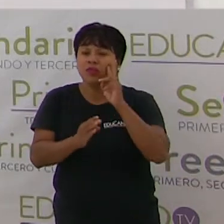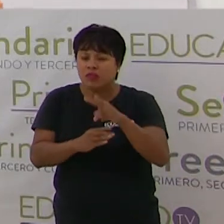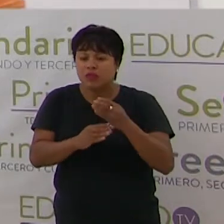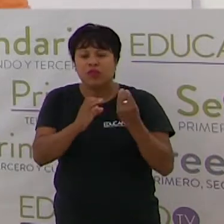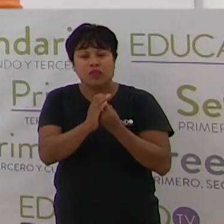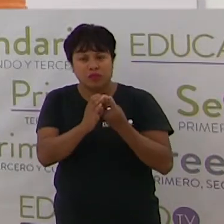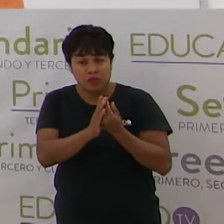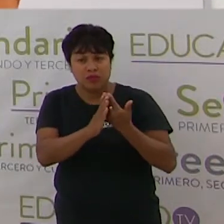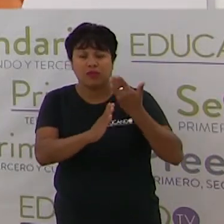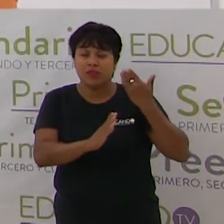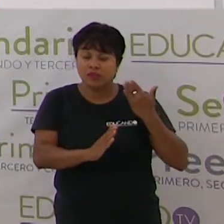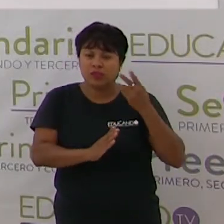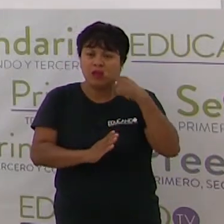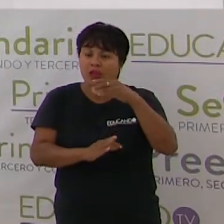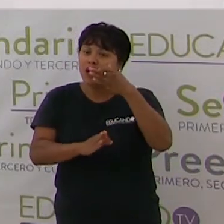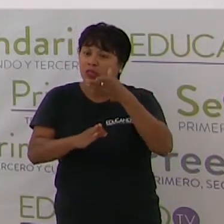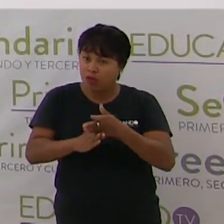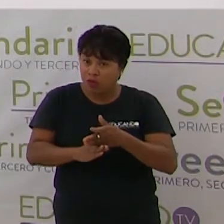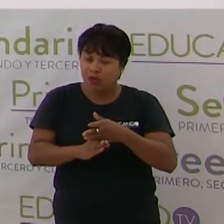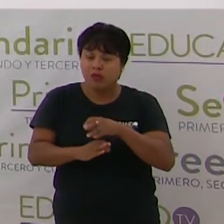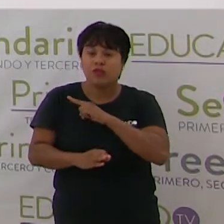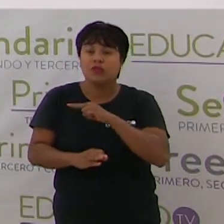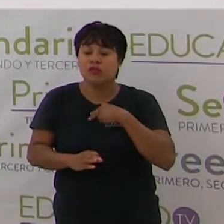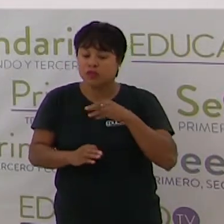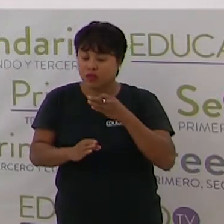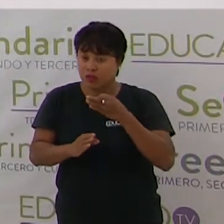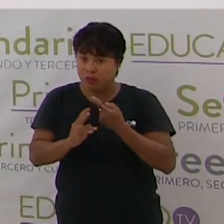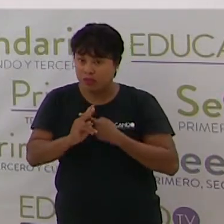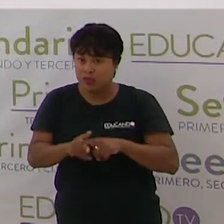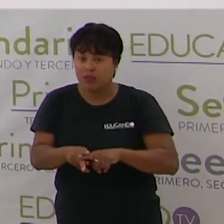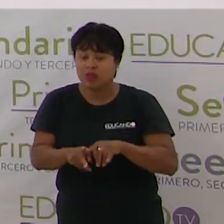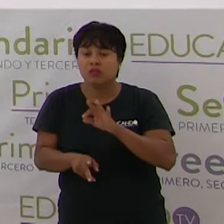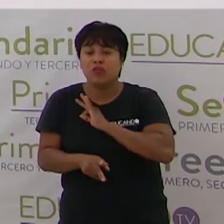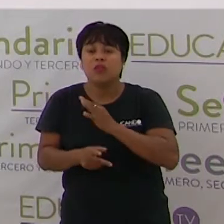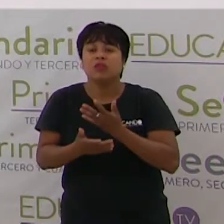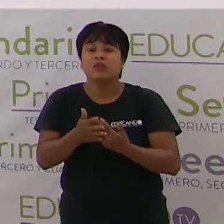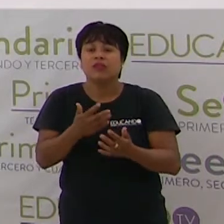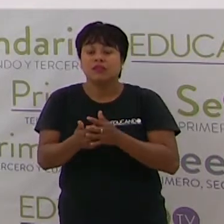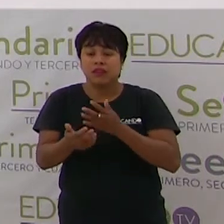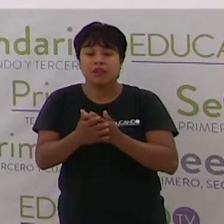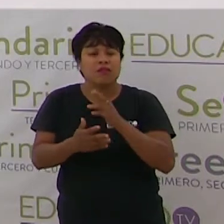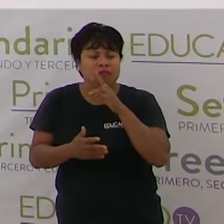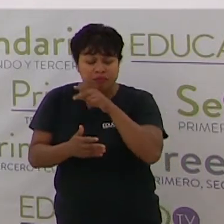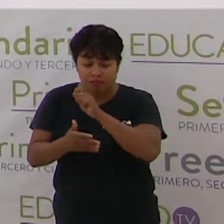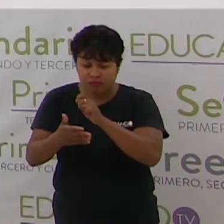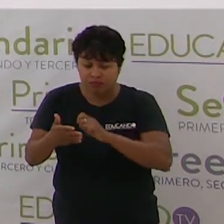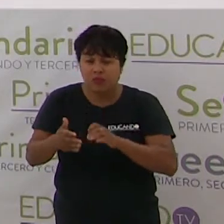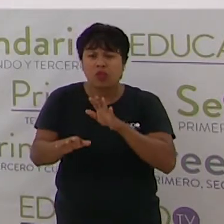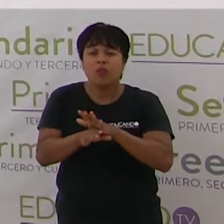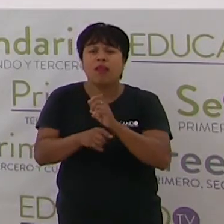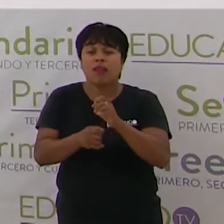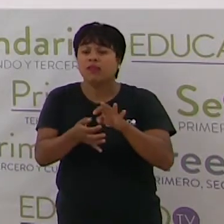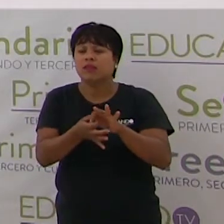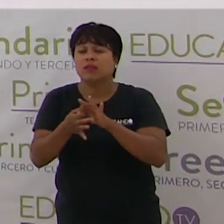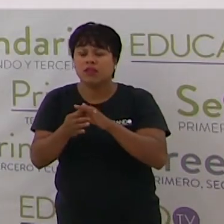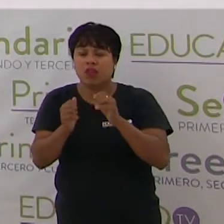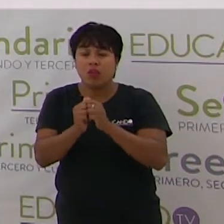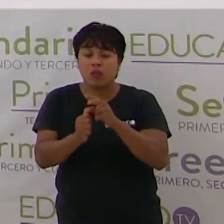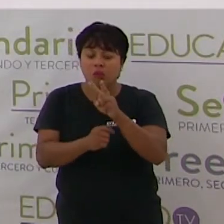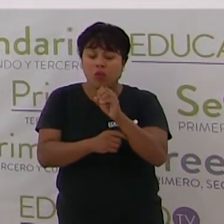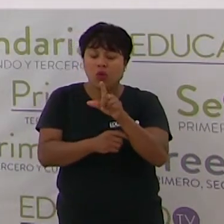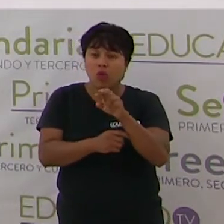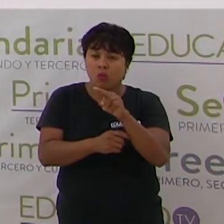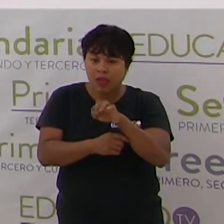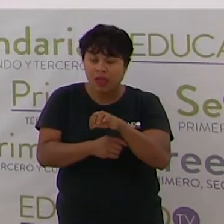anteriores para que el día de hoy, pues como lo había yo anunciado también, podamos representar gráficamente cuál es esa relación entre el volumen de un